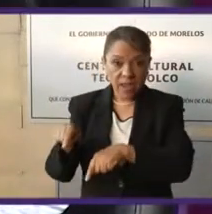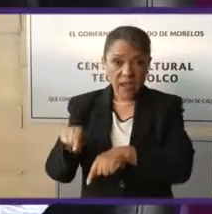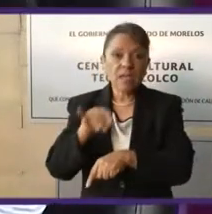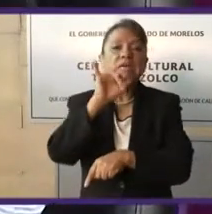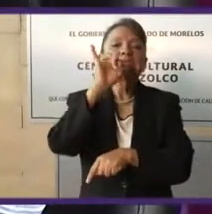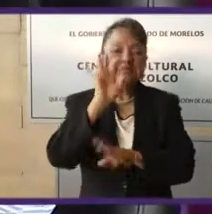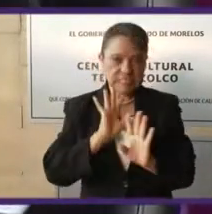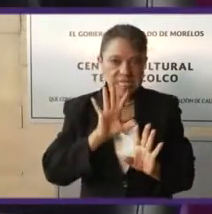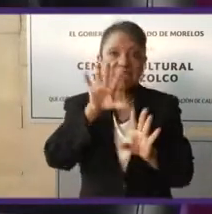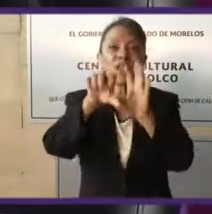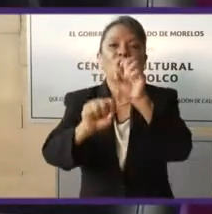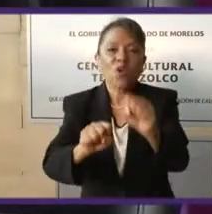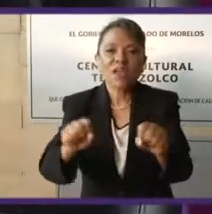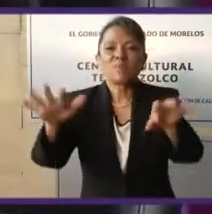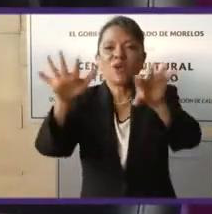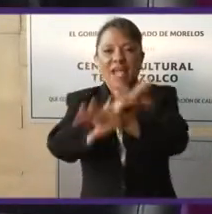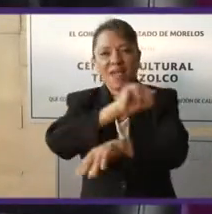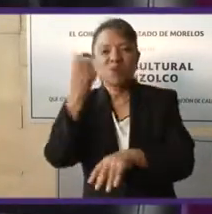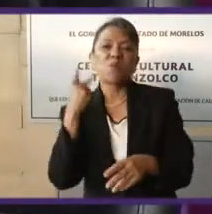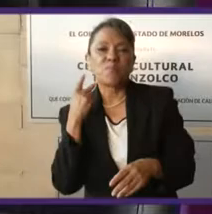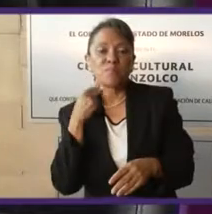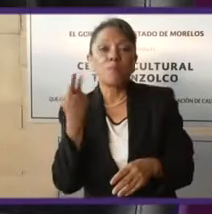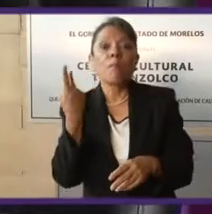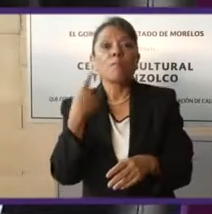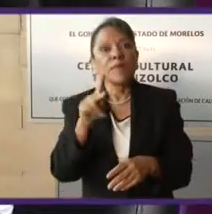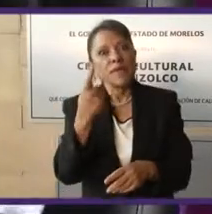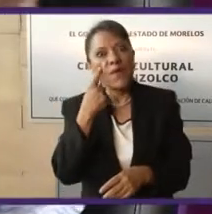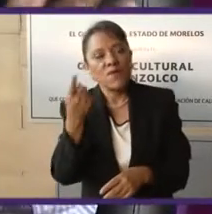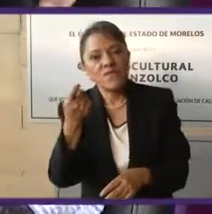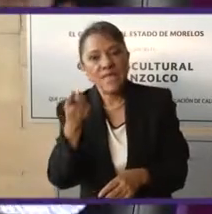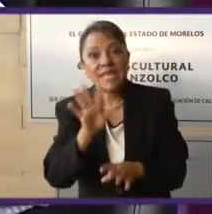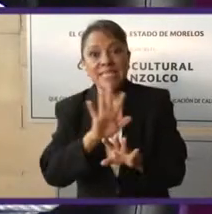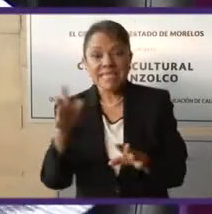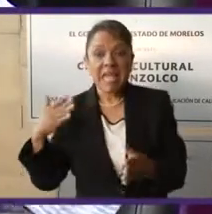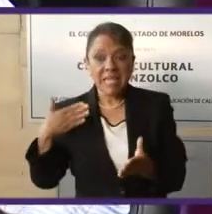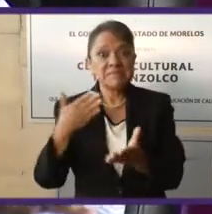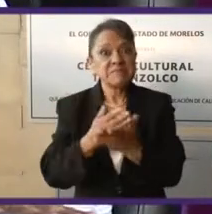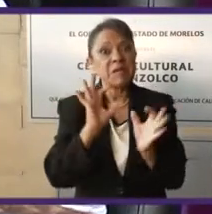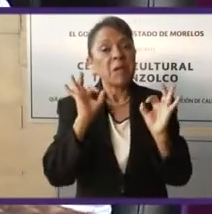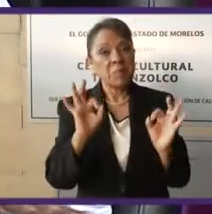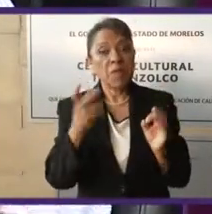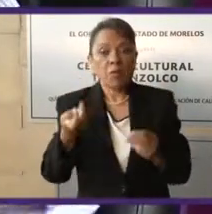alternancia. Te sientas en la silla y vieras cómo hay botoncitos en esa silla,